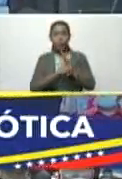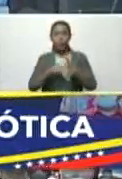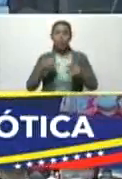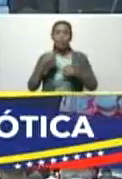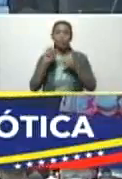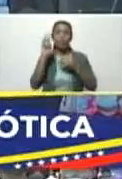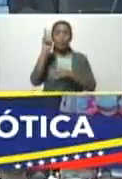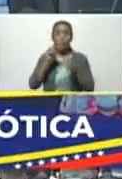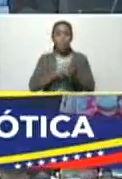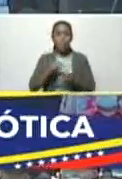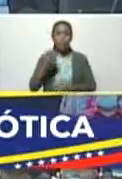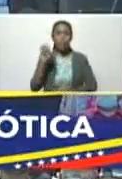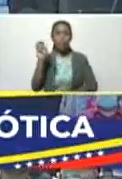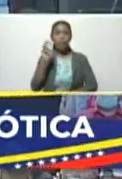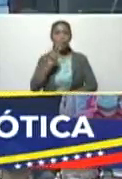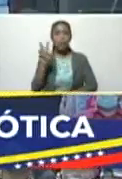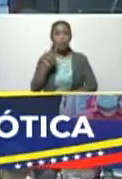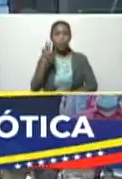2022-2030.